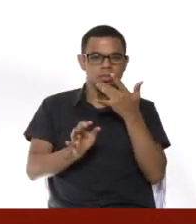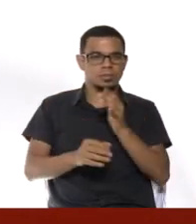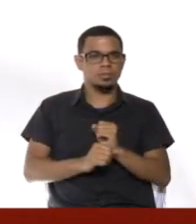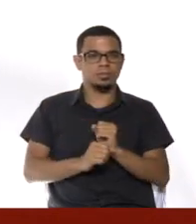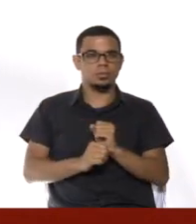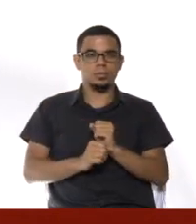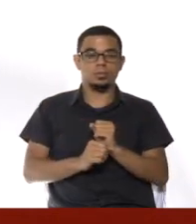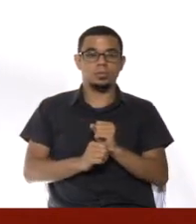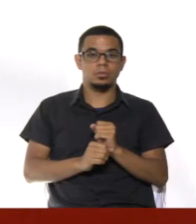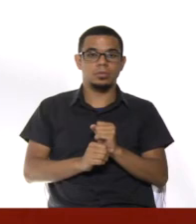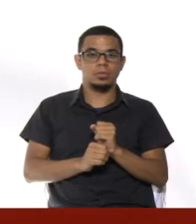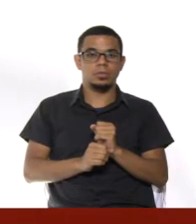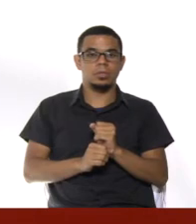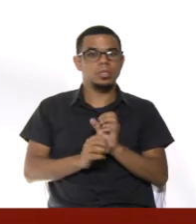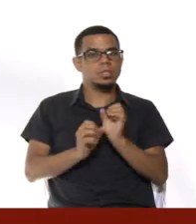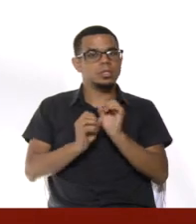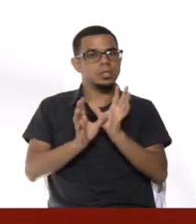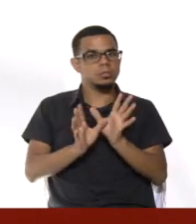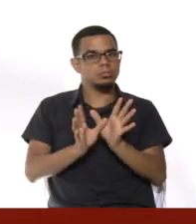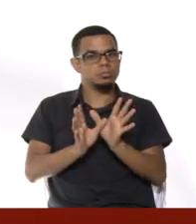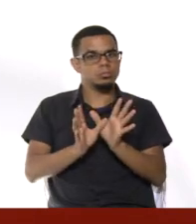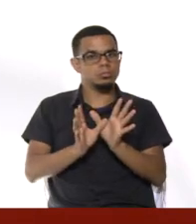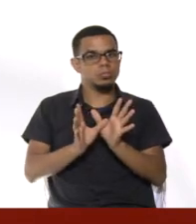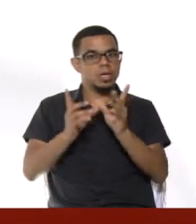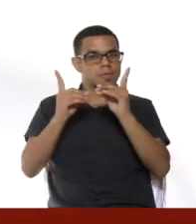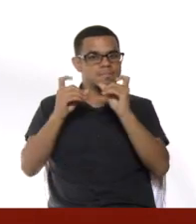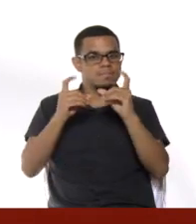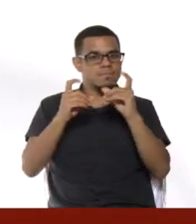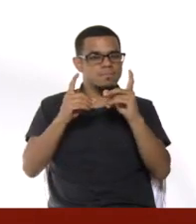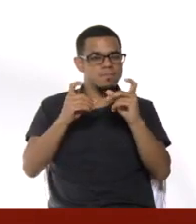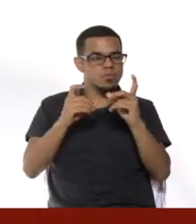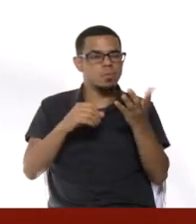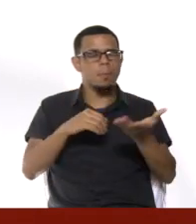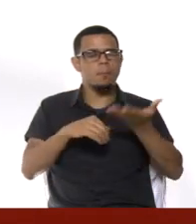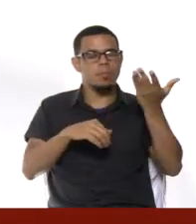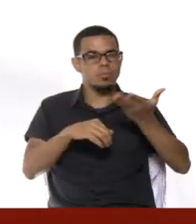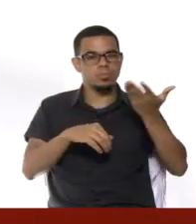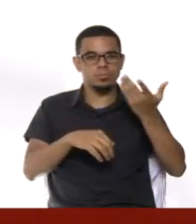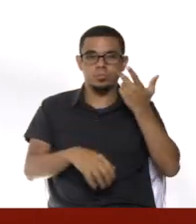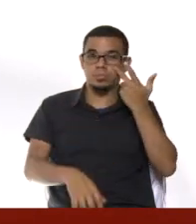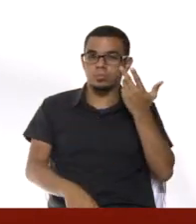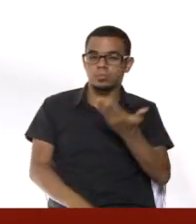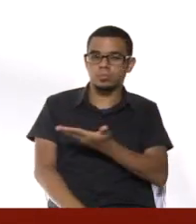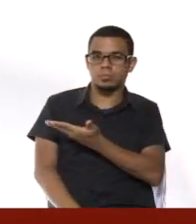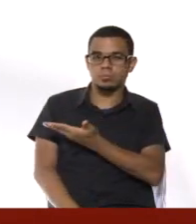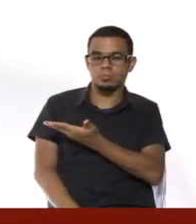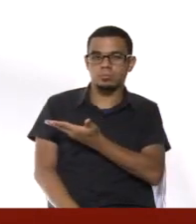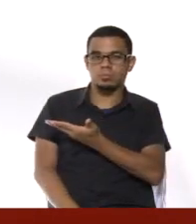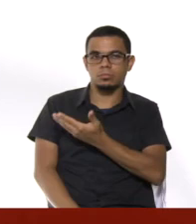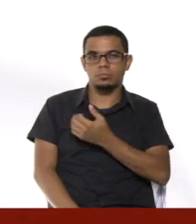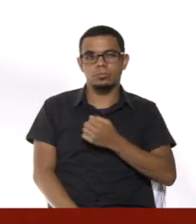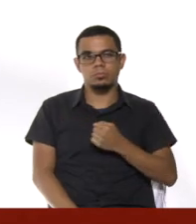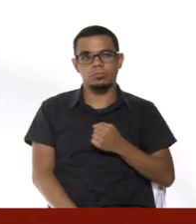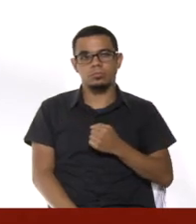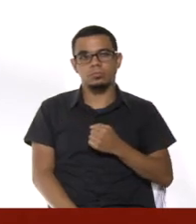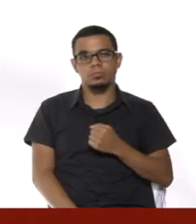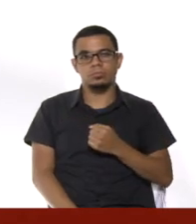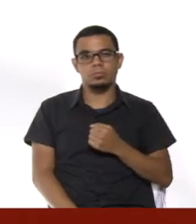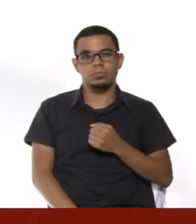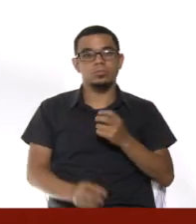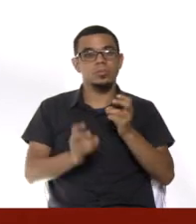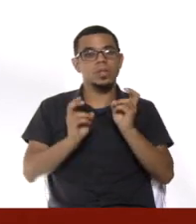por supuesto, haciendo hincapié siempre en las imágenes, como es nuestro tema generador, ¿verdad? El